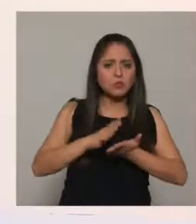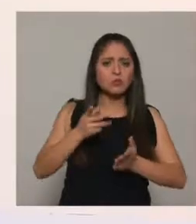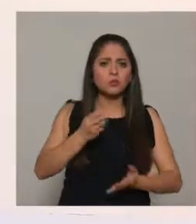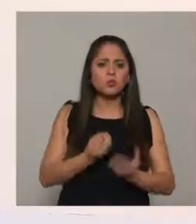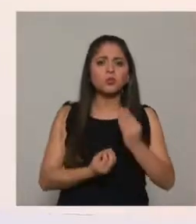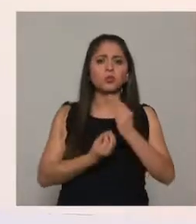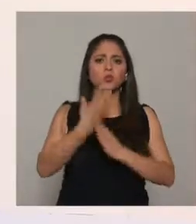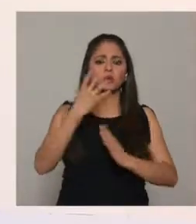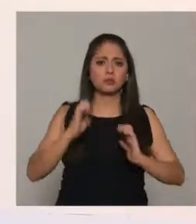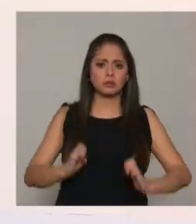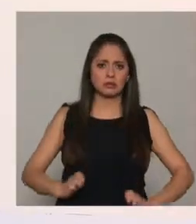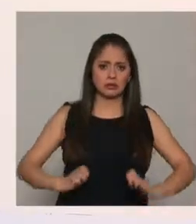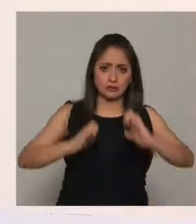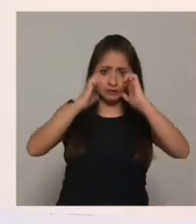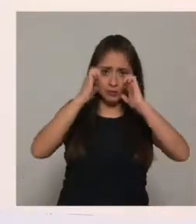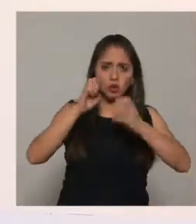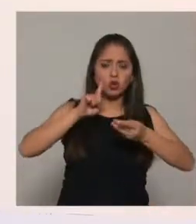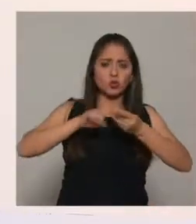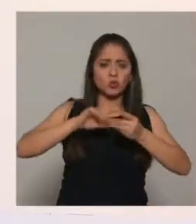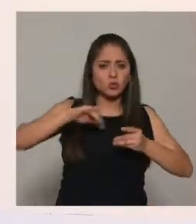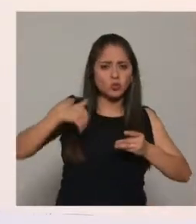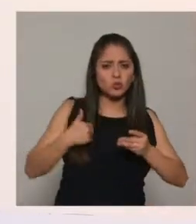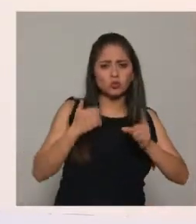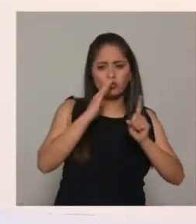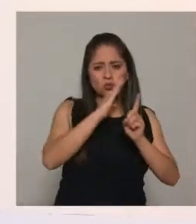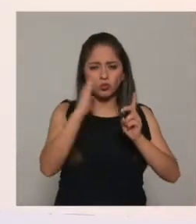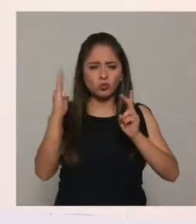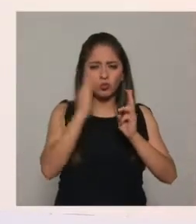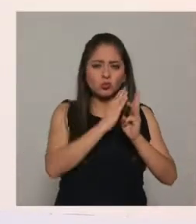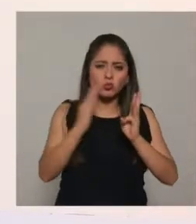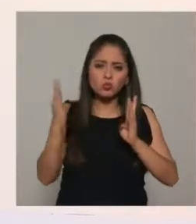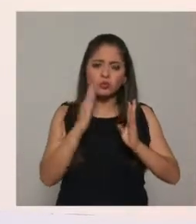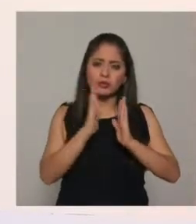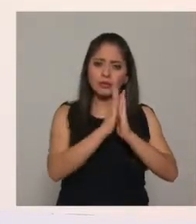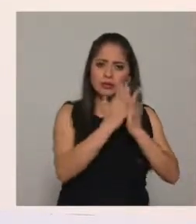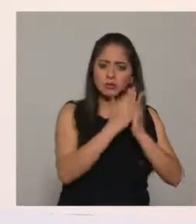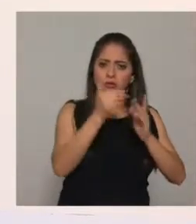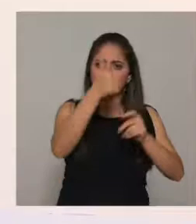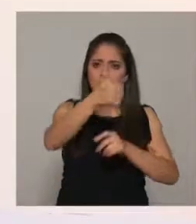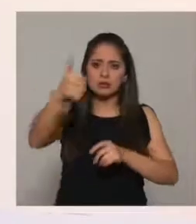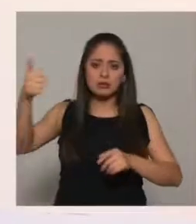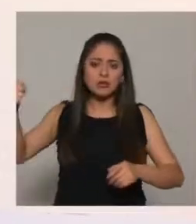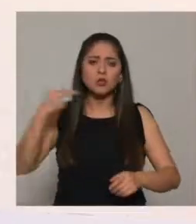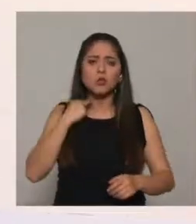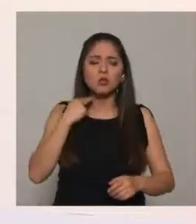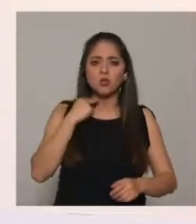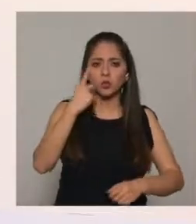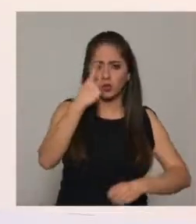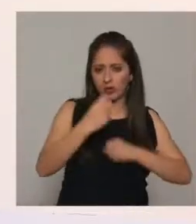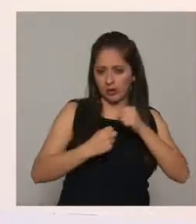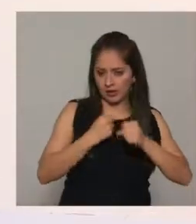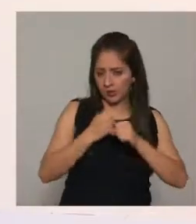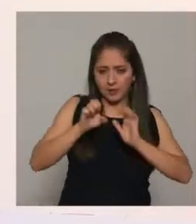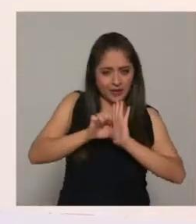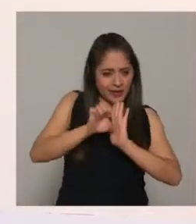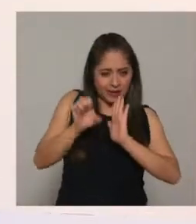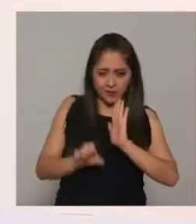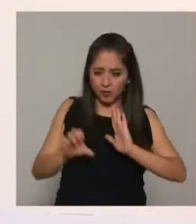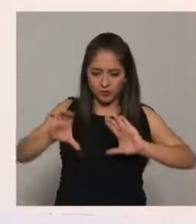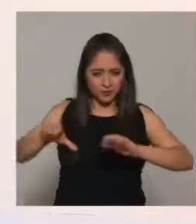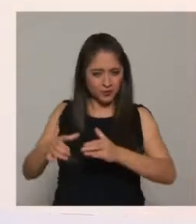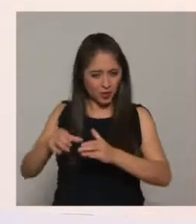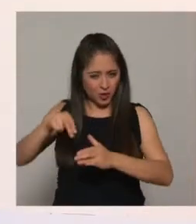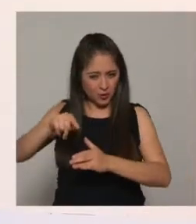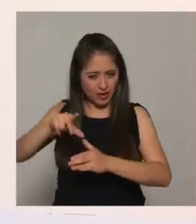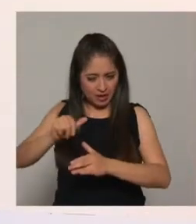que va a albergar a los miles de libros que cada notaría emite al año. Tan solo una notaría puede